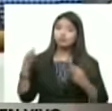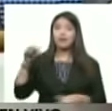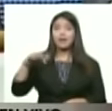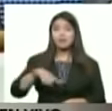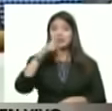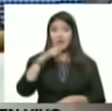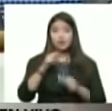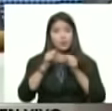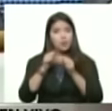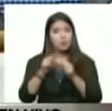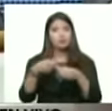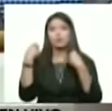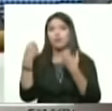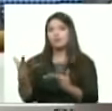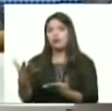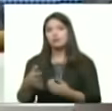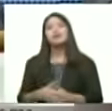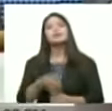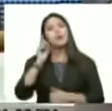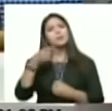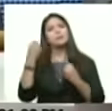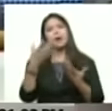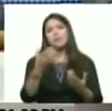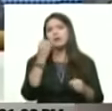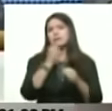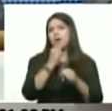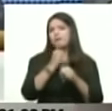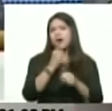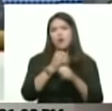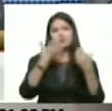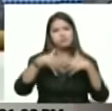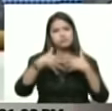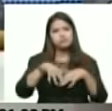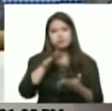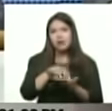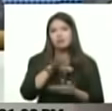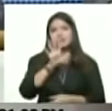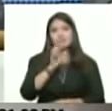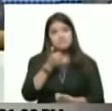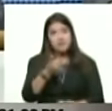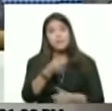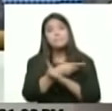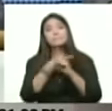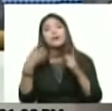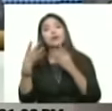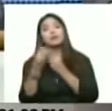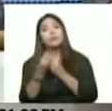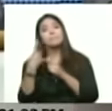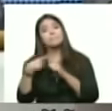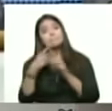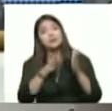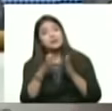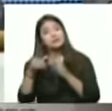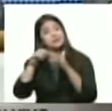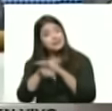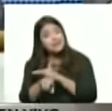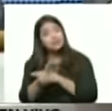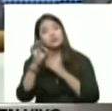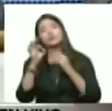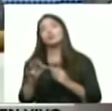año, así como vamos a garantizar el funcionamiento del Estado. Pero al lado de eso, adentro de